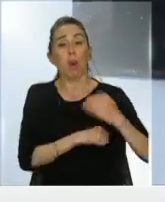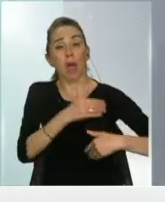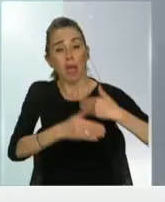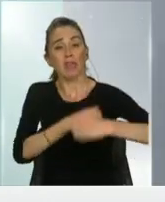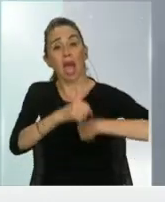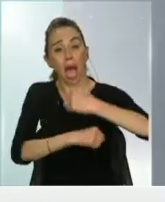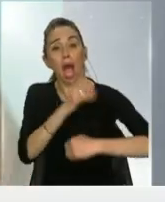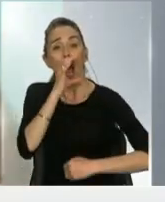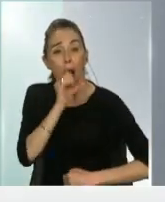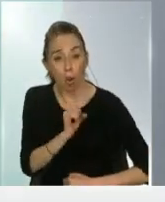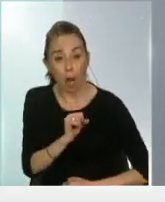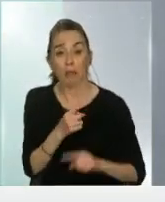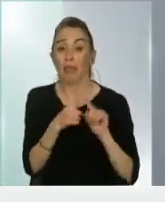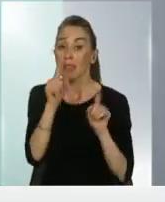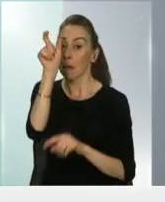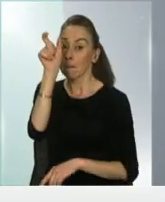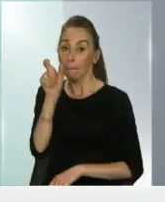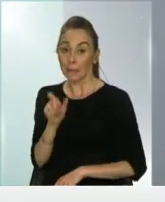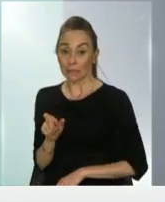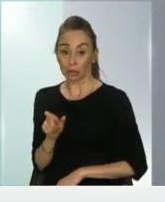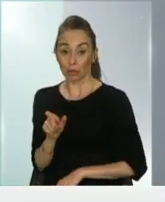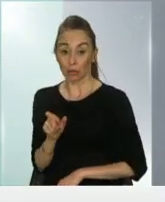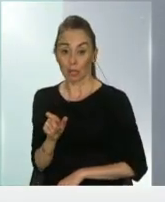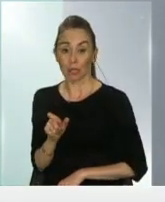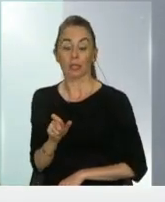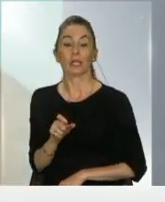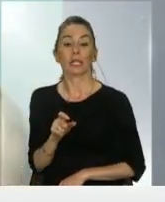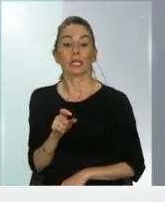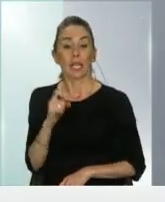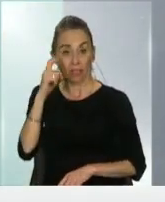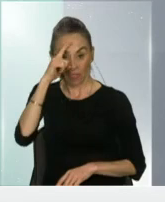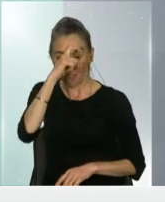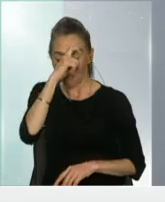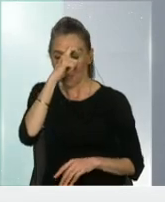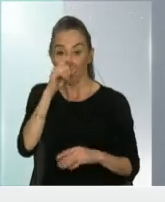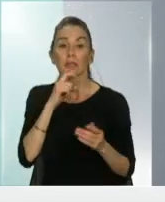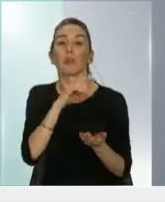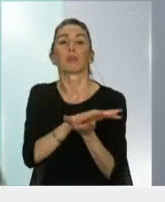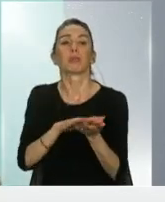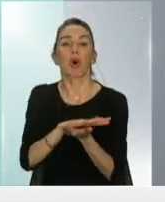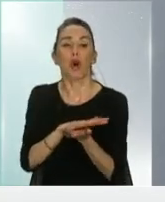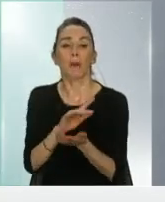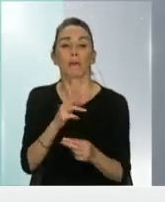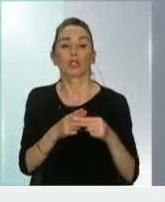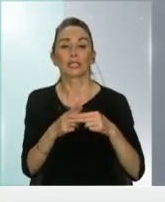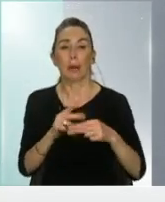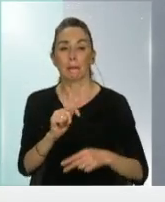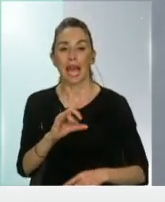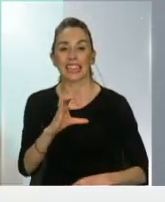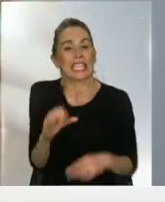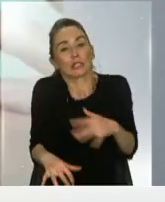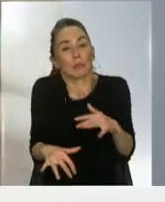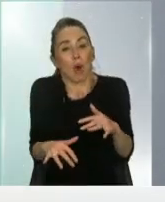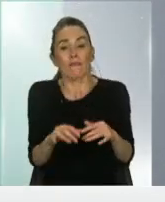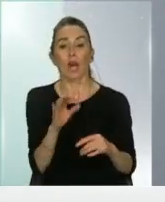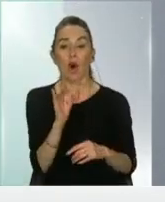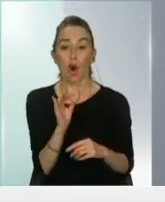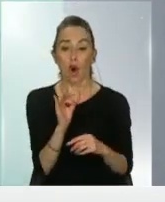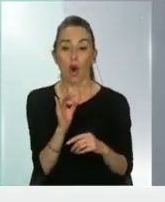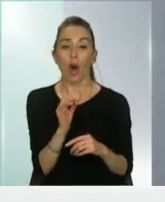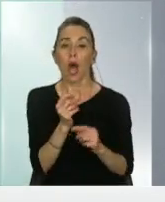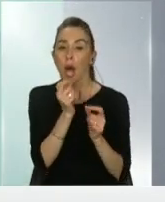Sin embargo, una persona que tiene tics complejos, como por ejemplo esto de lo que se ha llamado